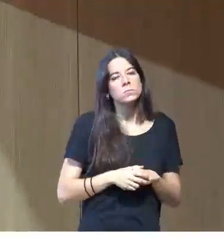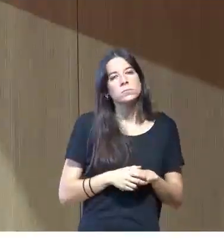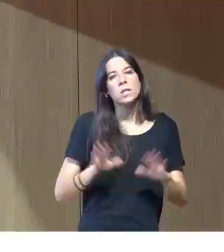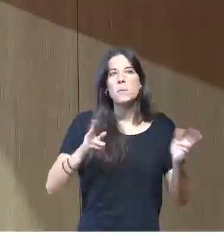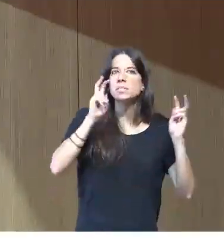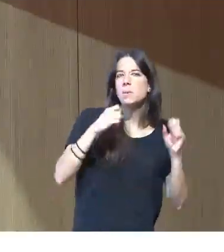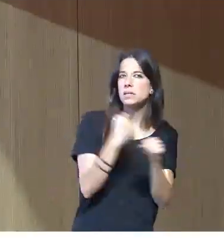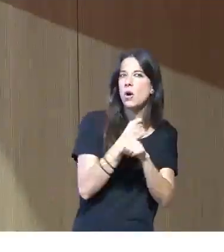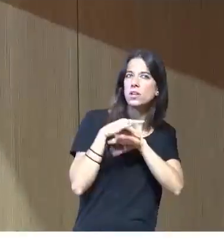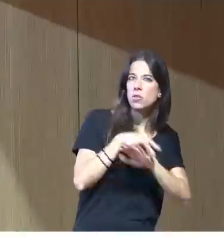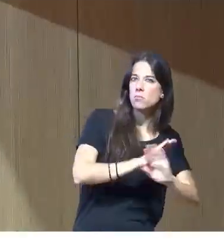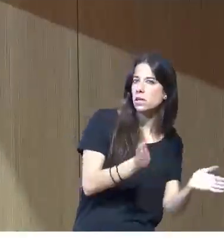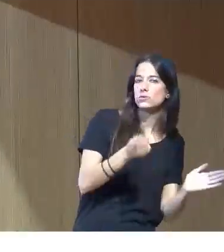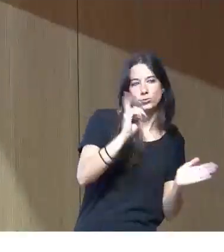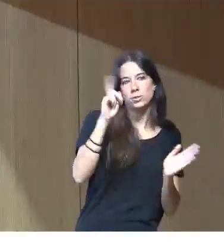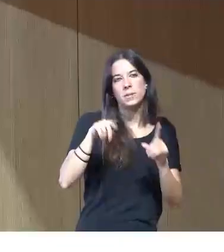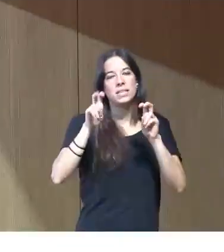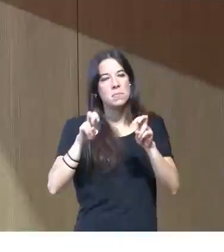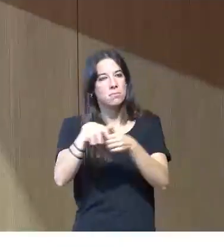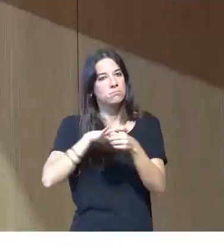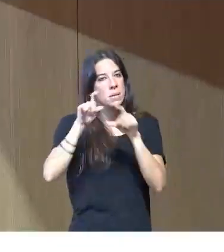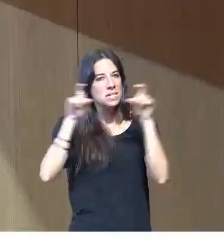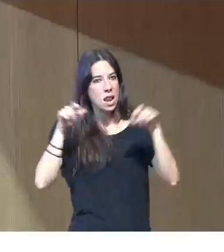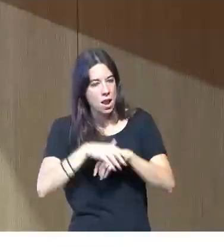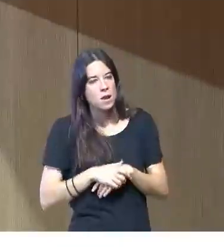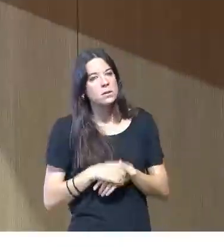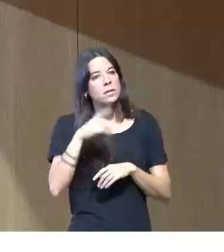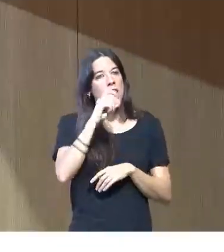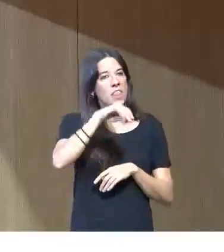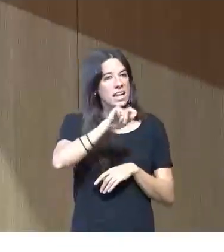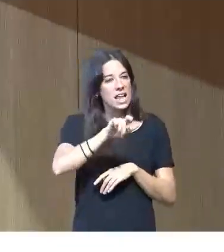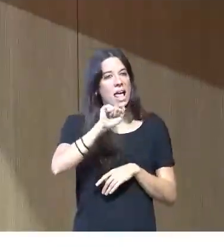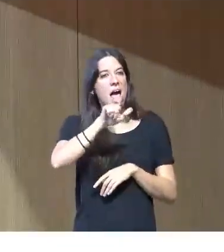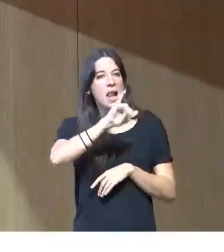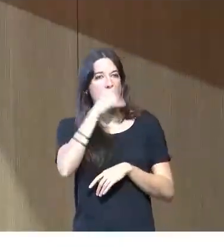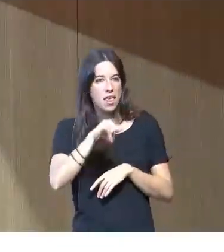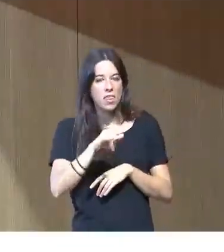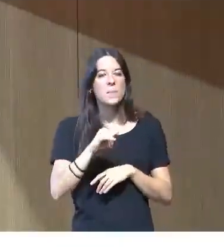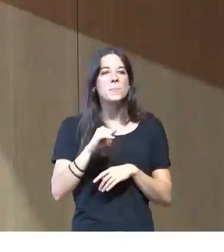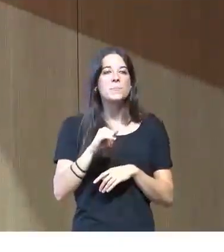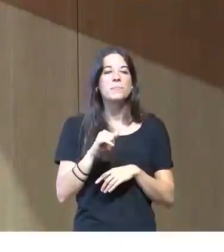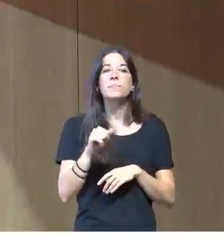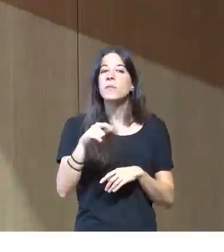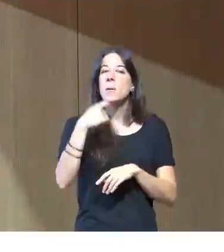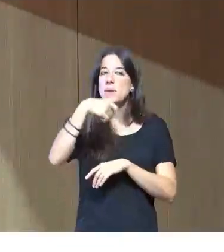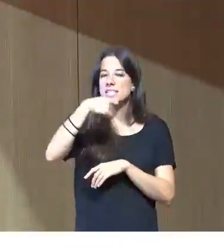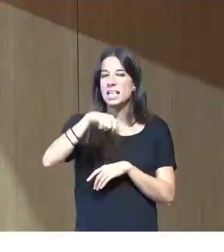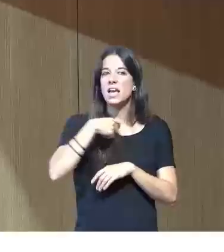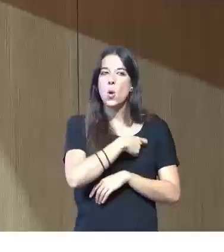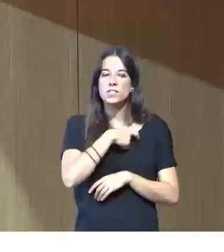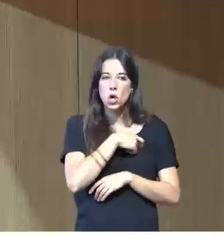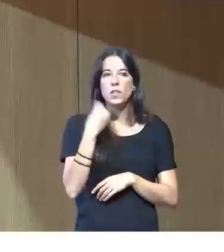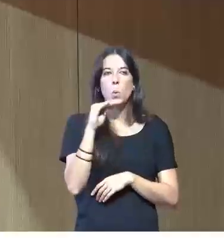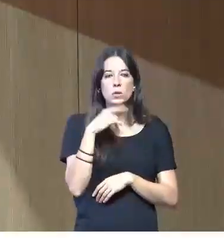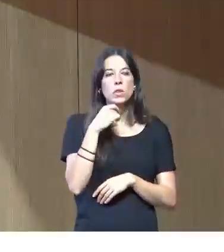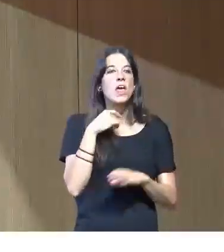de orientación sino también el tema empresarial Tenemos también a Daniel Álvarez Barros que es presidente de la comisión de juventud del cermi